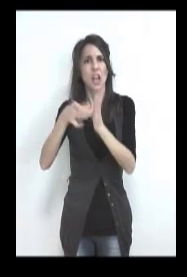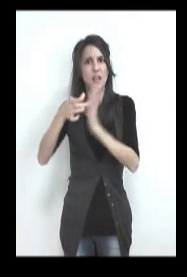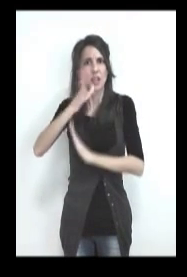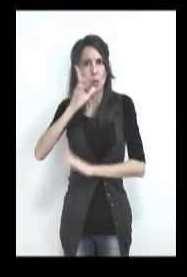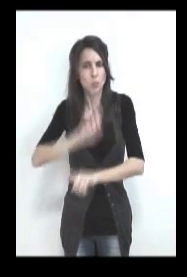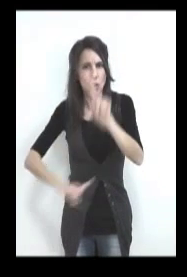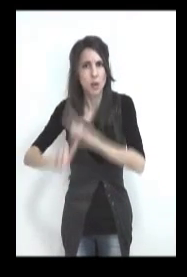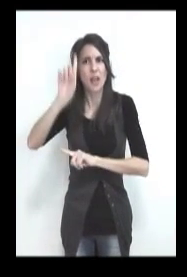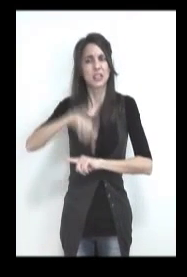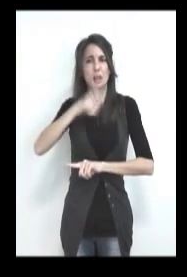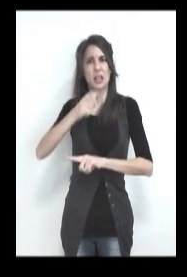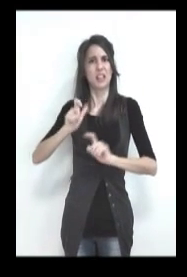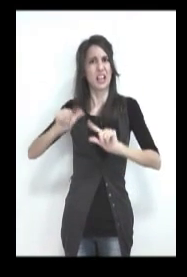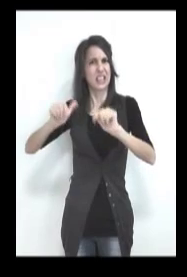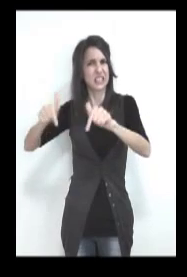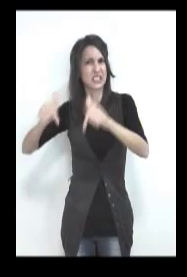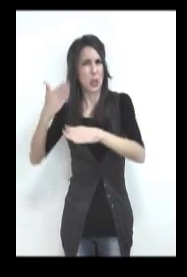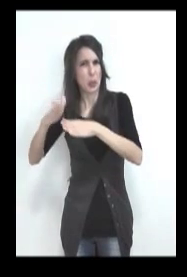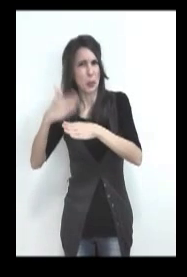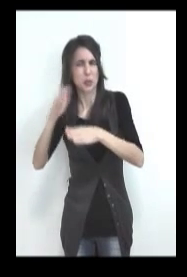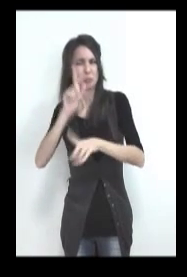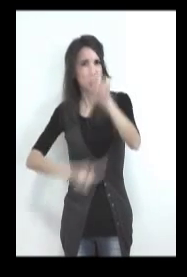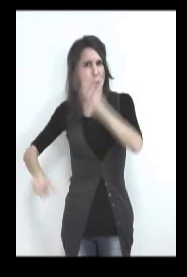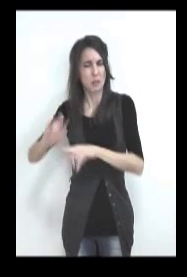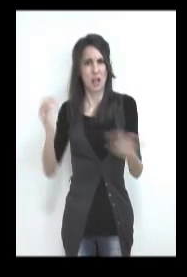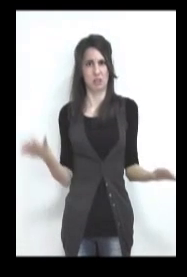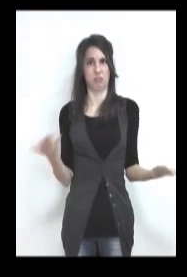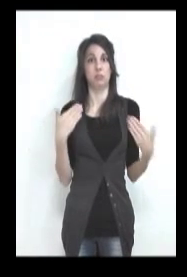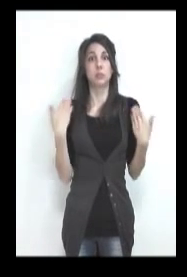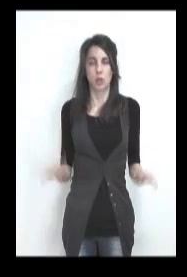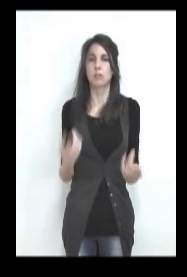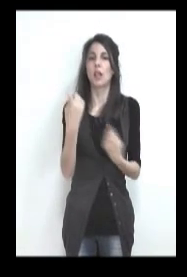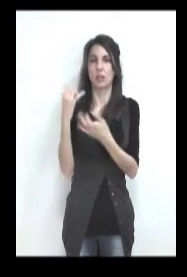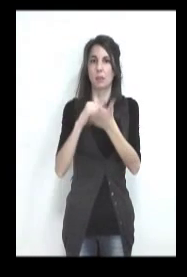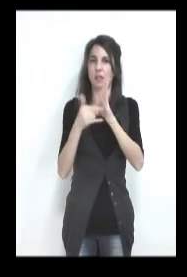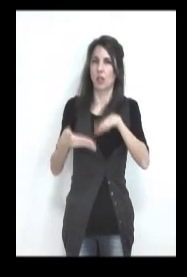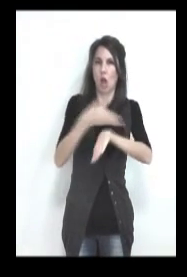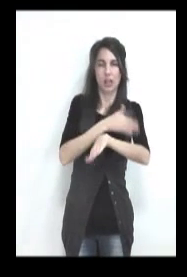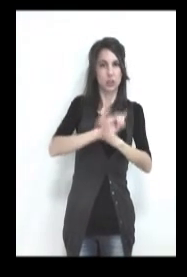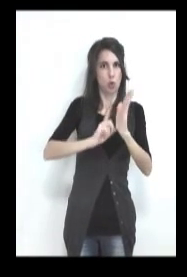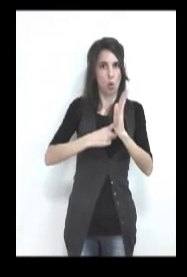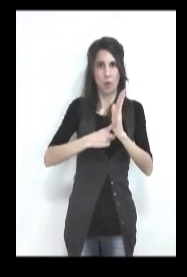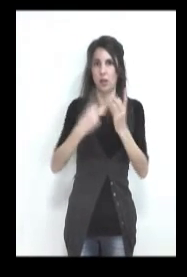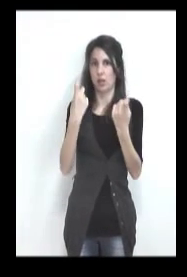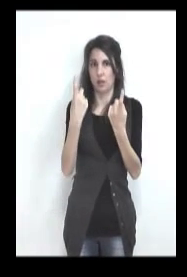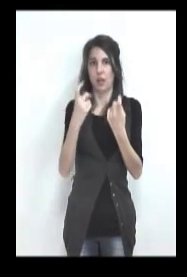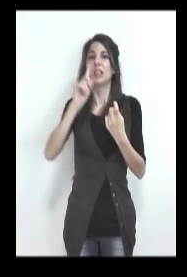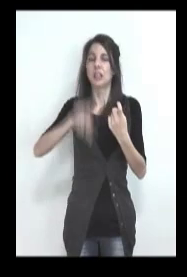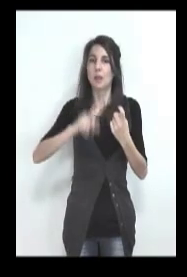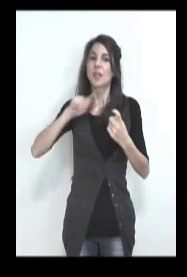problemas de tratamiento de residuos, etc. Entonces, sí que es necesario que exista una planificación global y luego